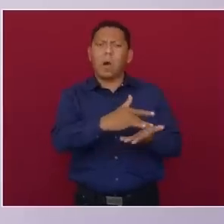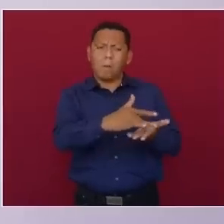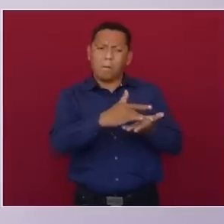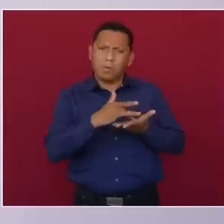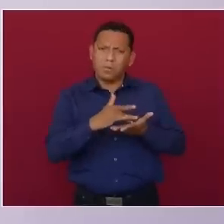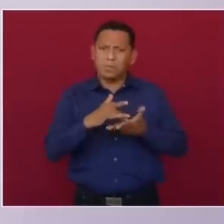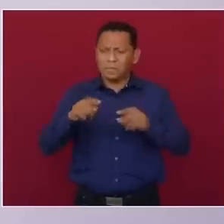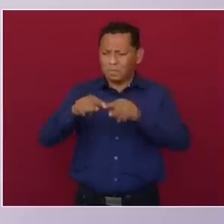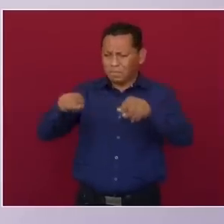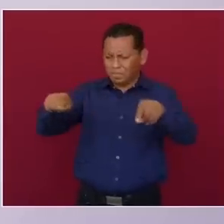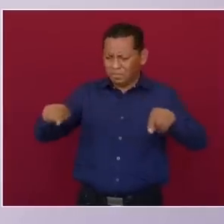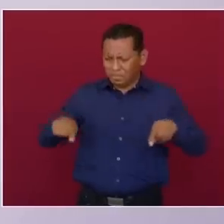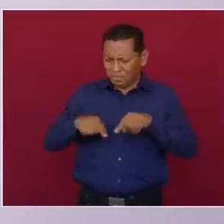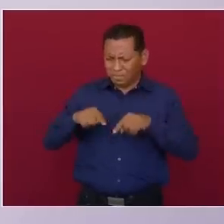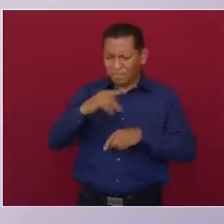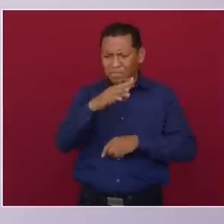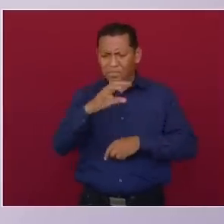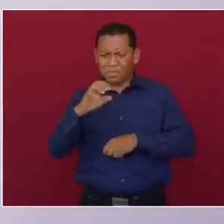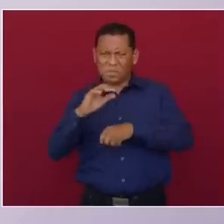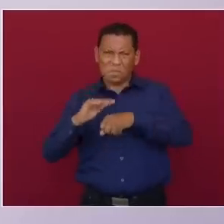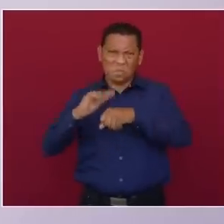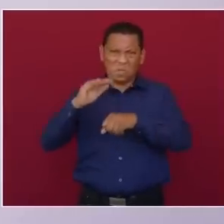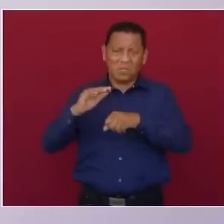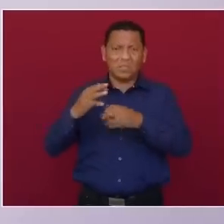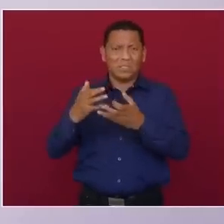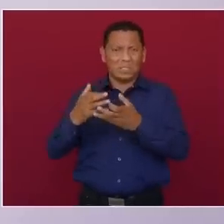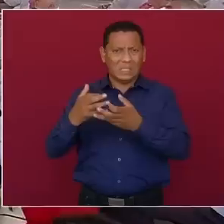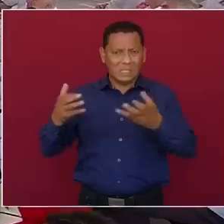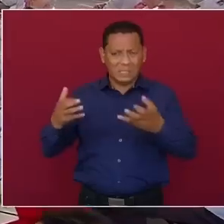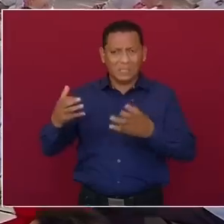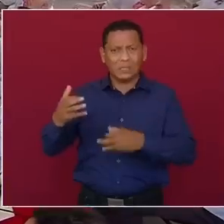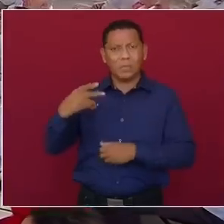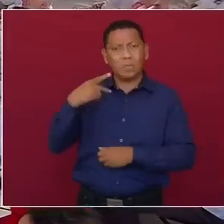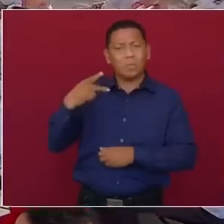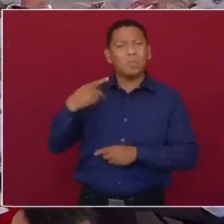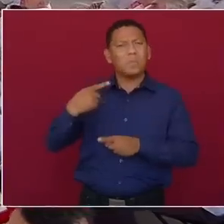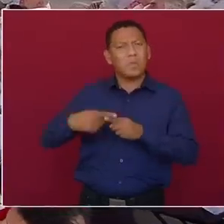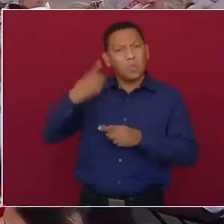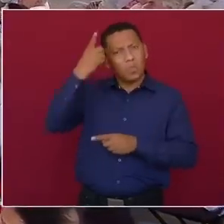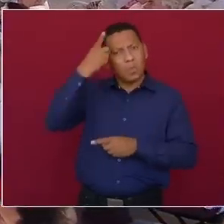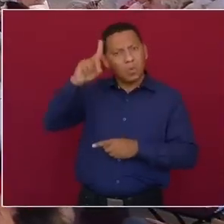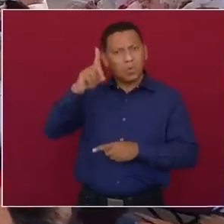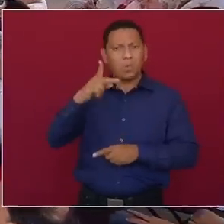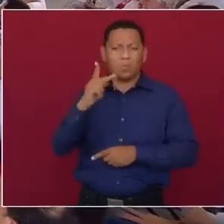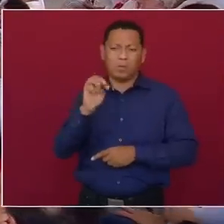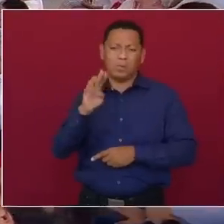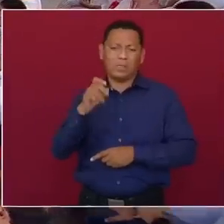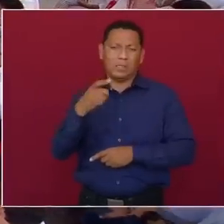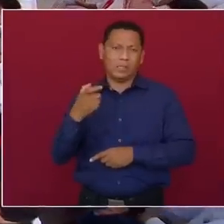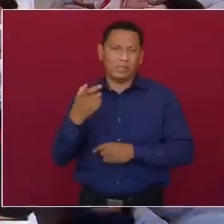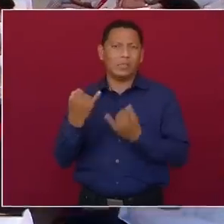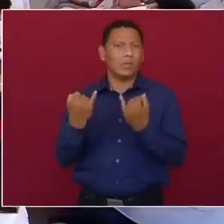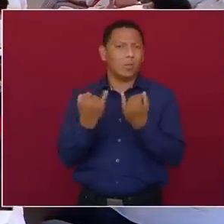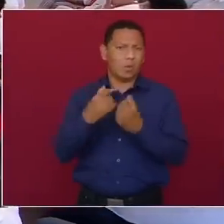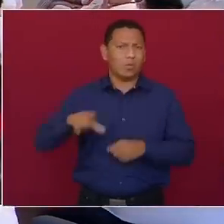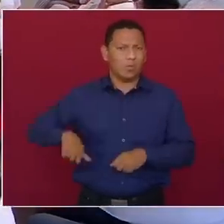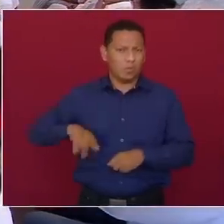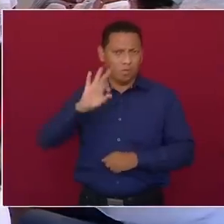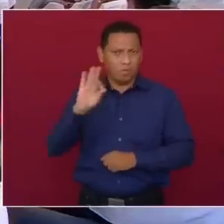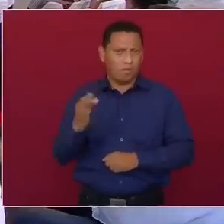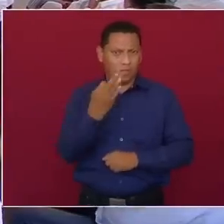586 hectáreas, propiedad de Pemex y del gobierno federal. Iniciamos todos los